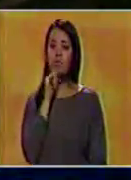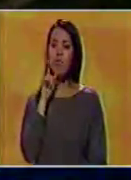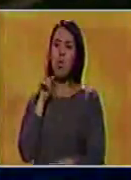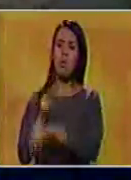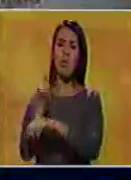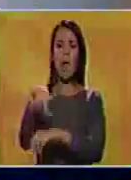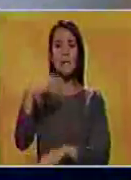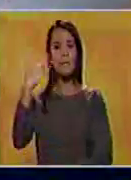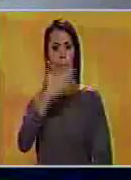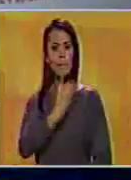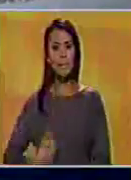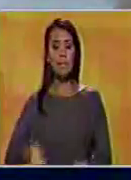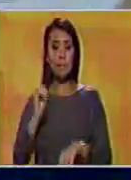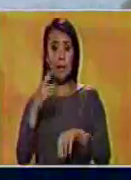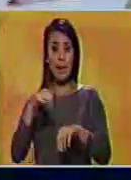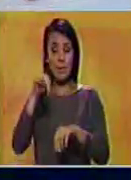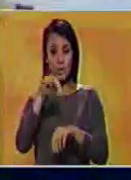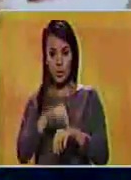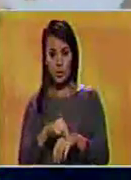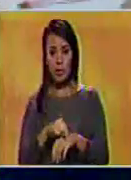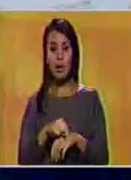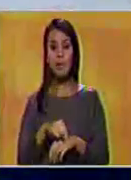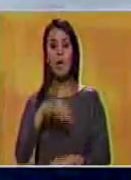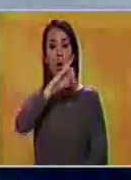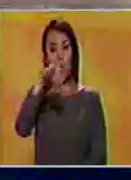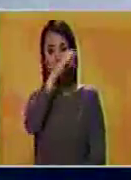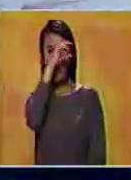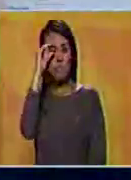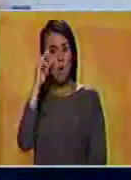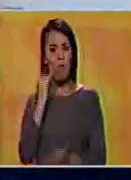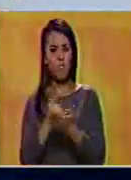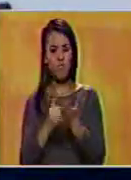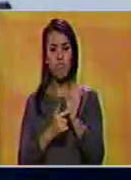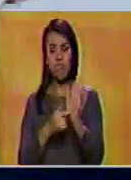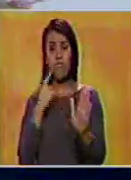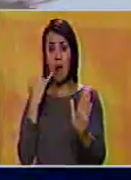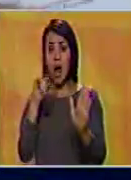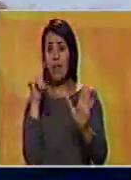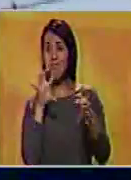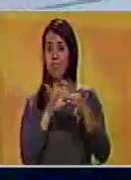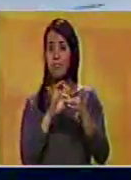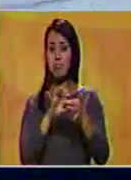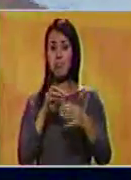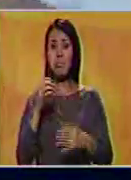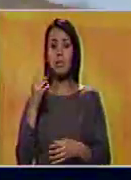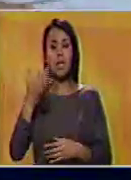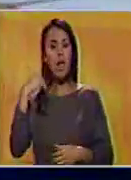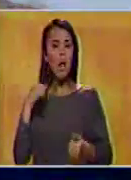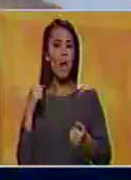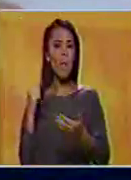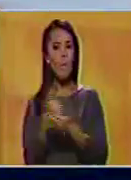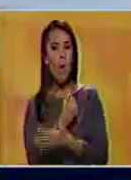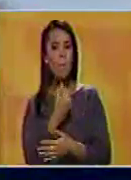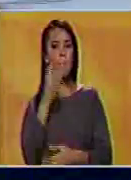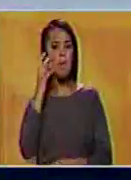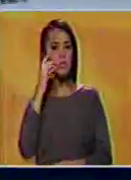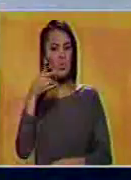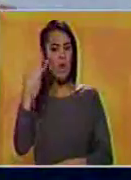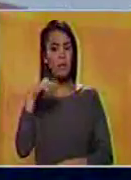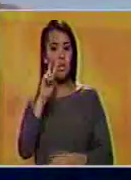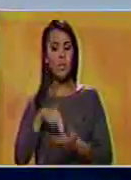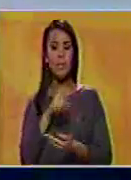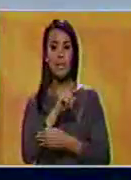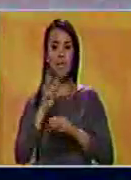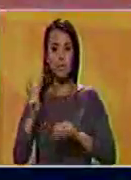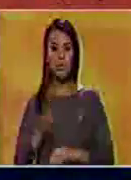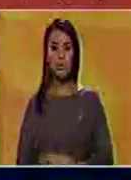presidente de la asamblea nacional julio borges resaltando que las pruebas lo involucran desde el llamado golpe azul del año 2014 hasta el atentado del pasado